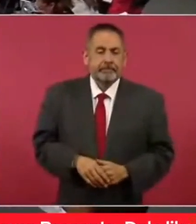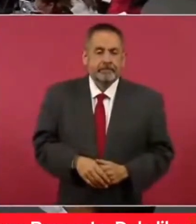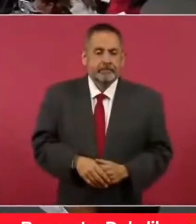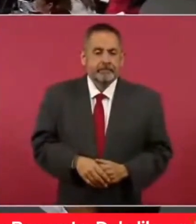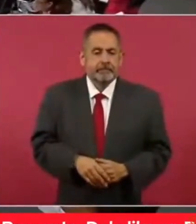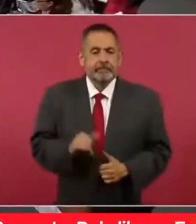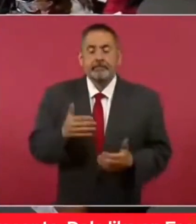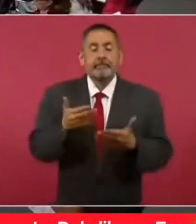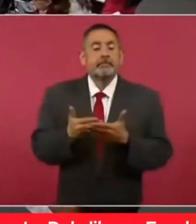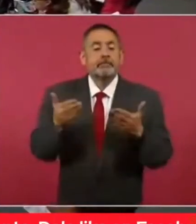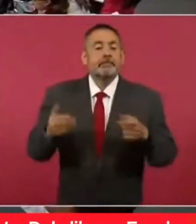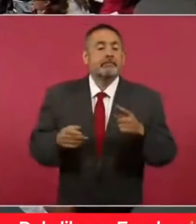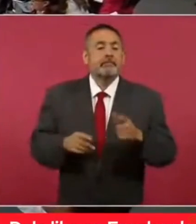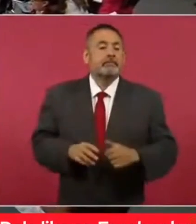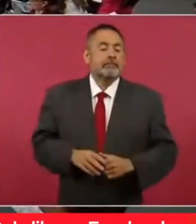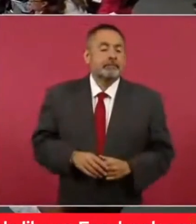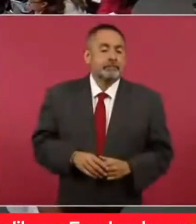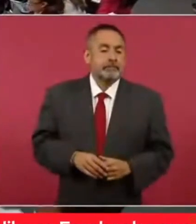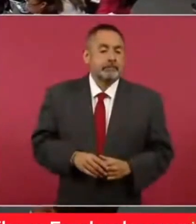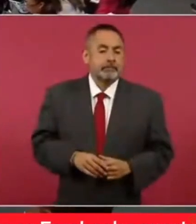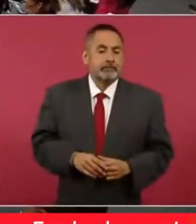Y ahora,